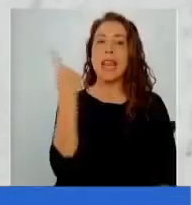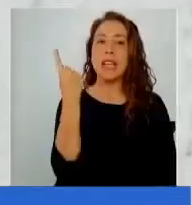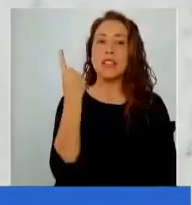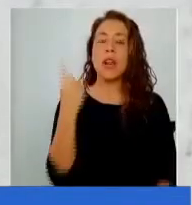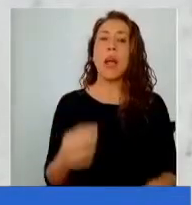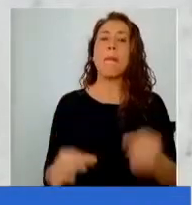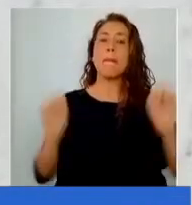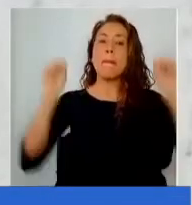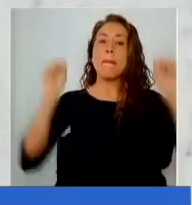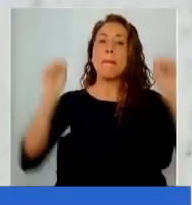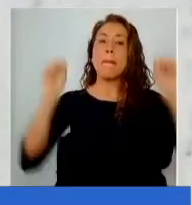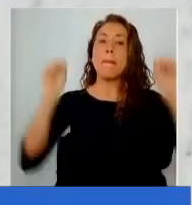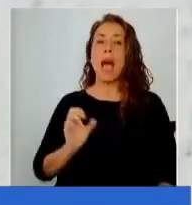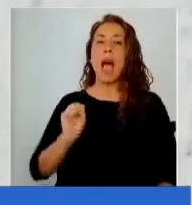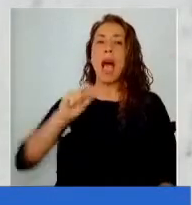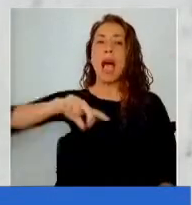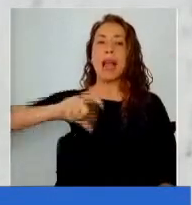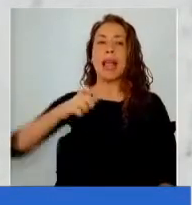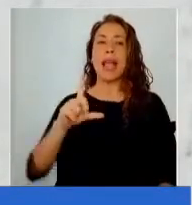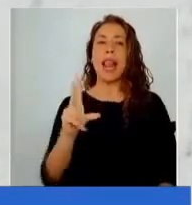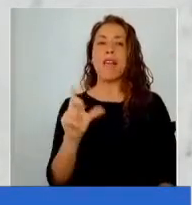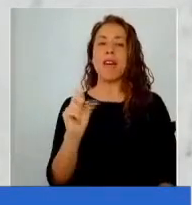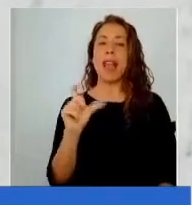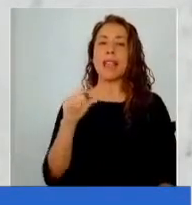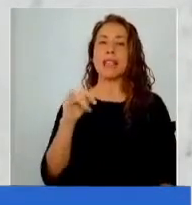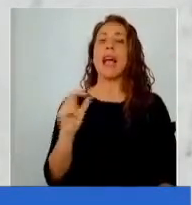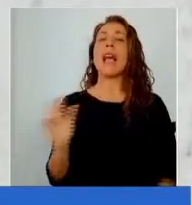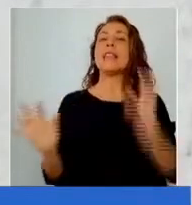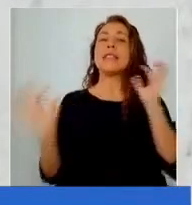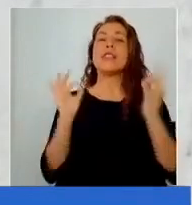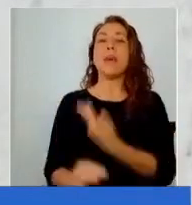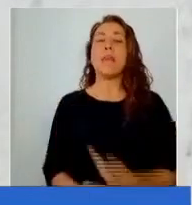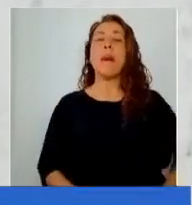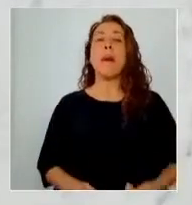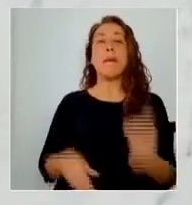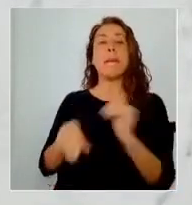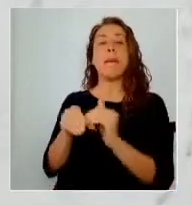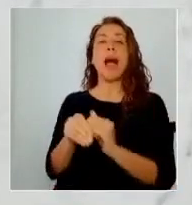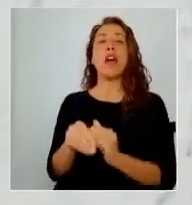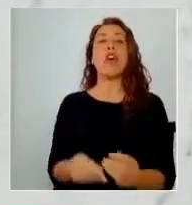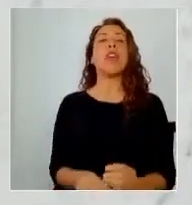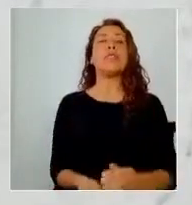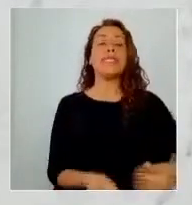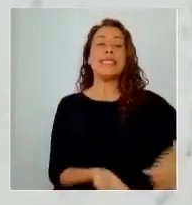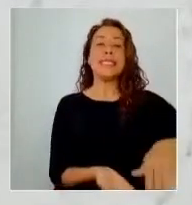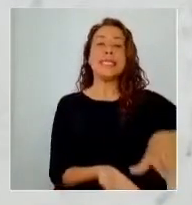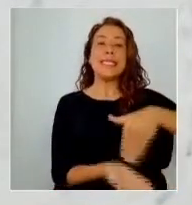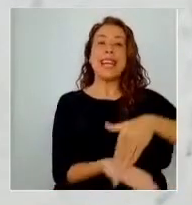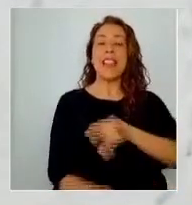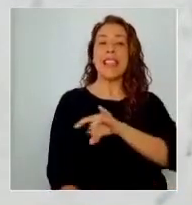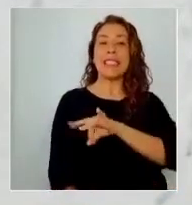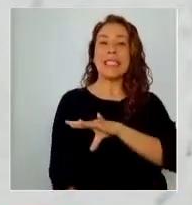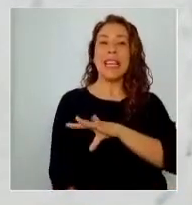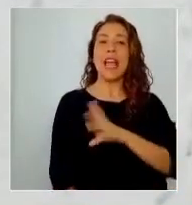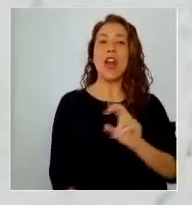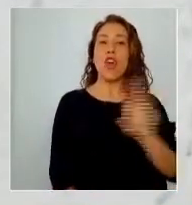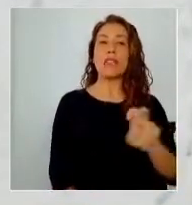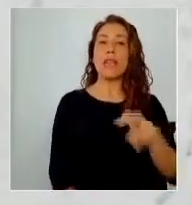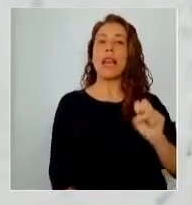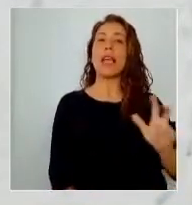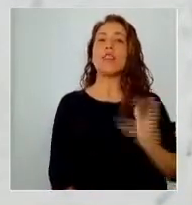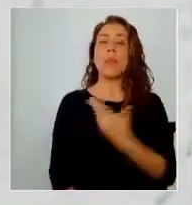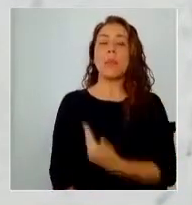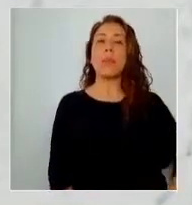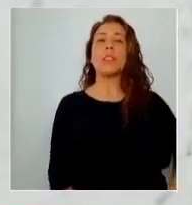Valencia Vázquez y una presidenta del Banco Central de chile Rosana Costa señor presidente del Consejo de servel